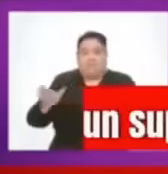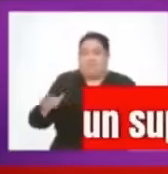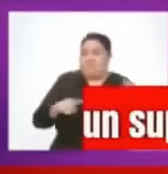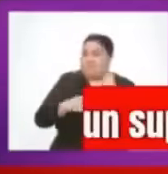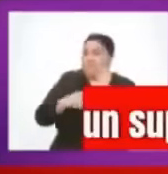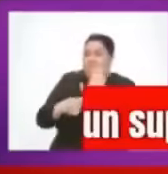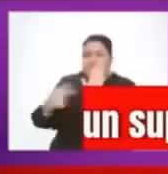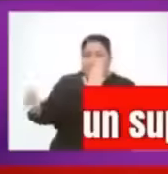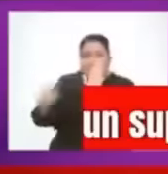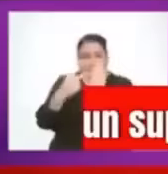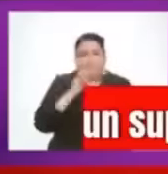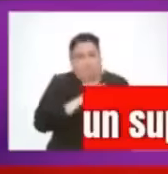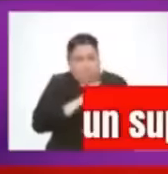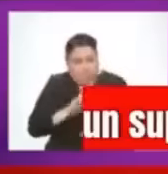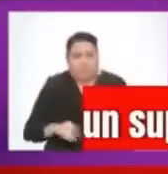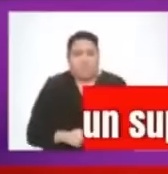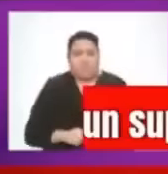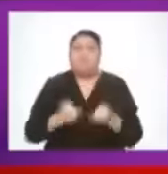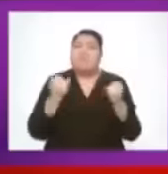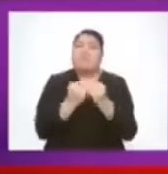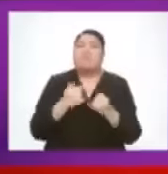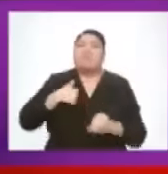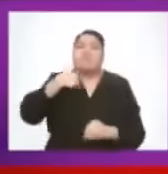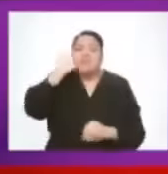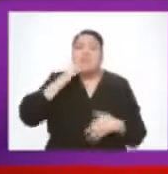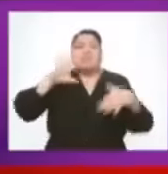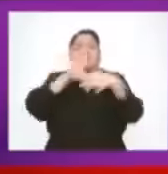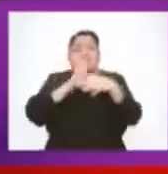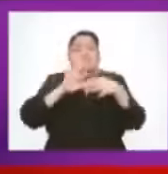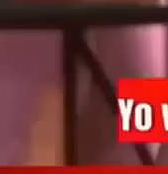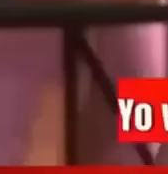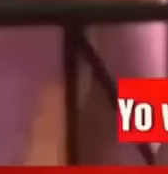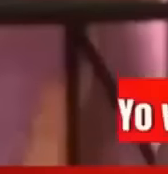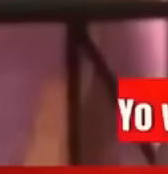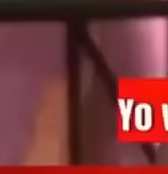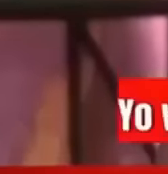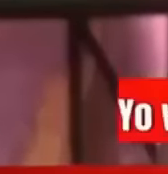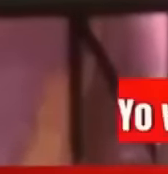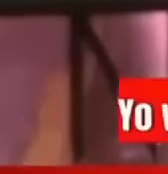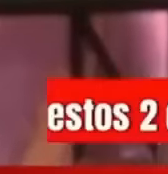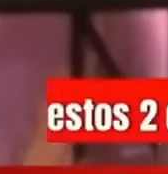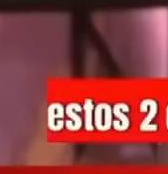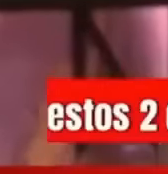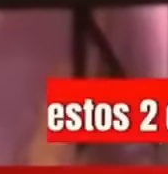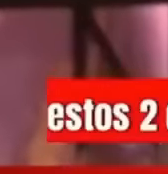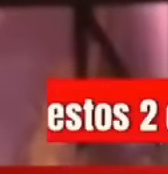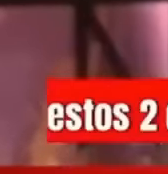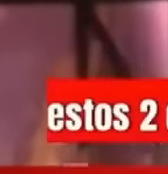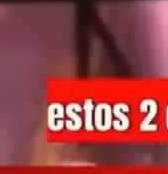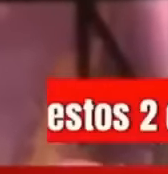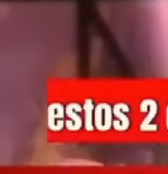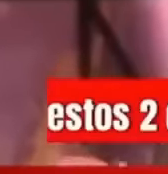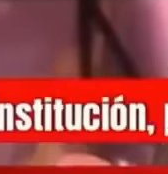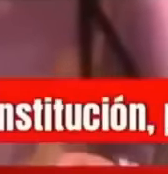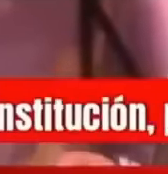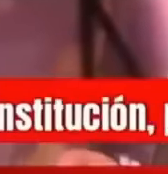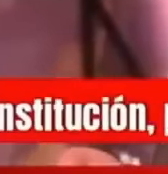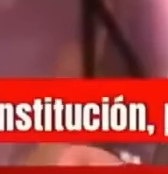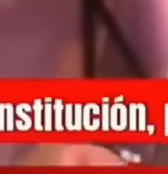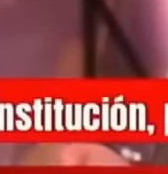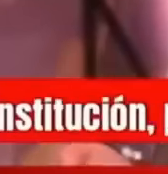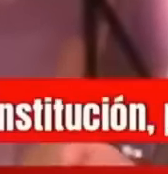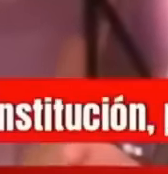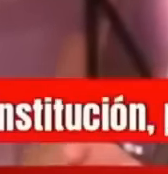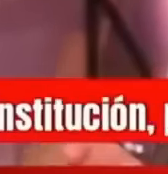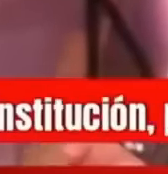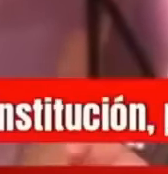un supuesto instituto de transparencia haya corrupción. Yo vengo a hablar por estos dos derechos, por toda una